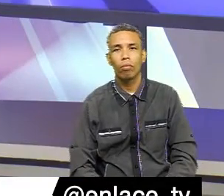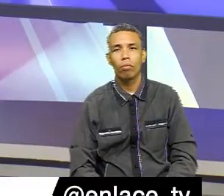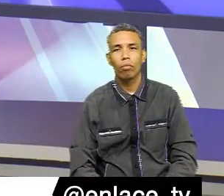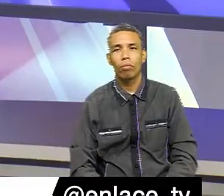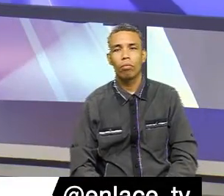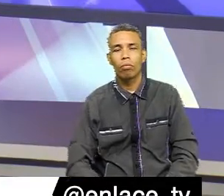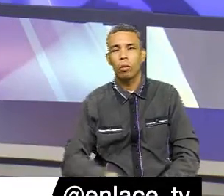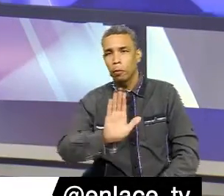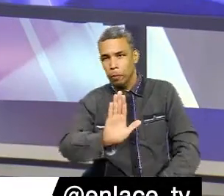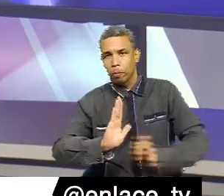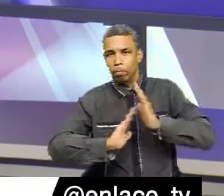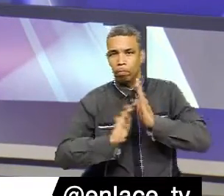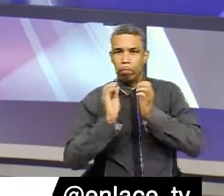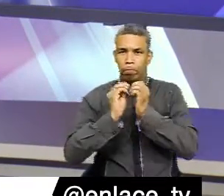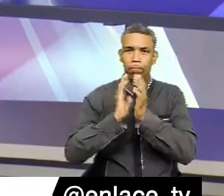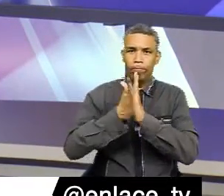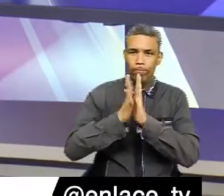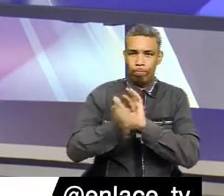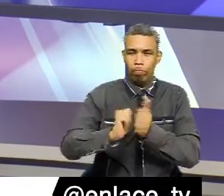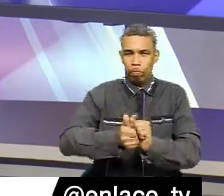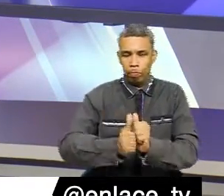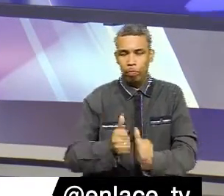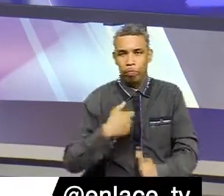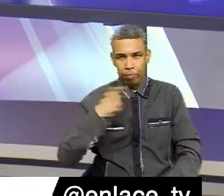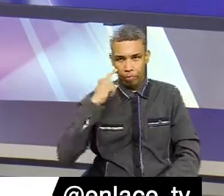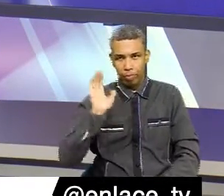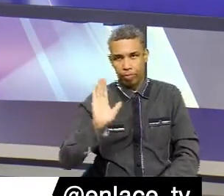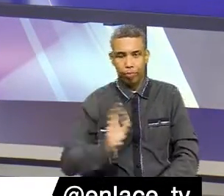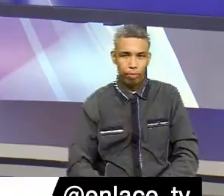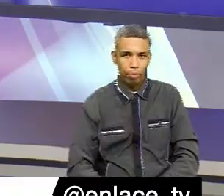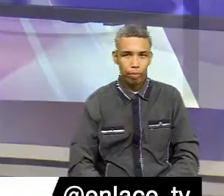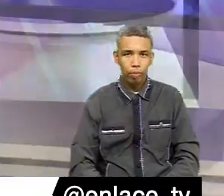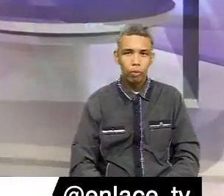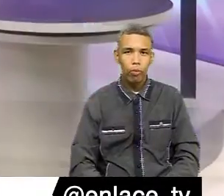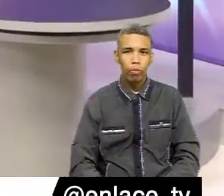Espere después de la pausa toda la información deportiva en Enlace Noticias. Ya regresamos.